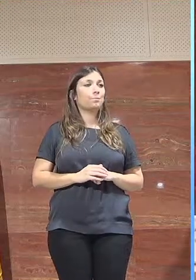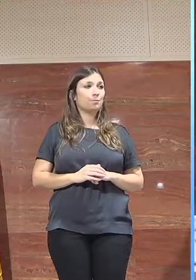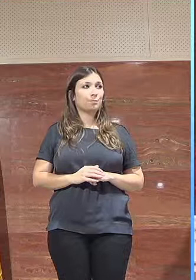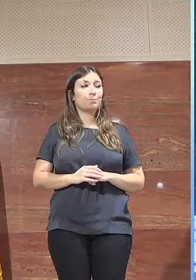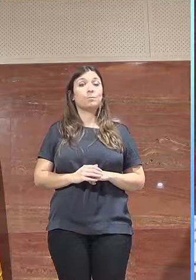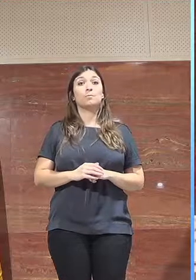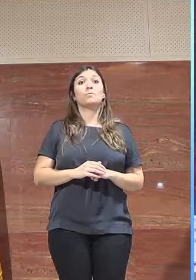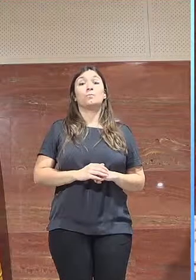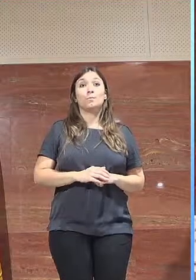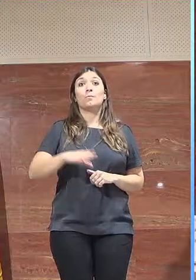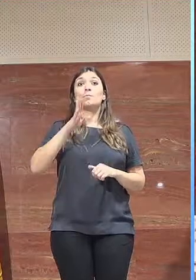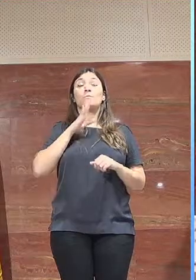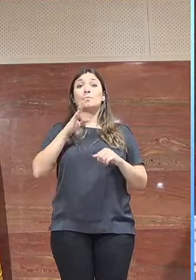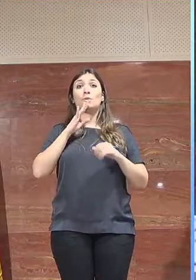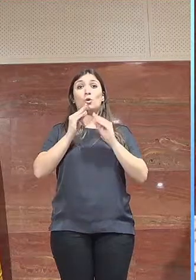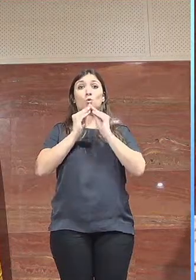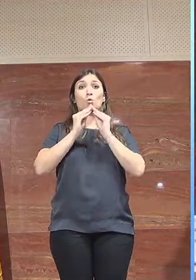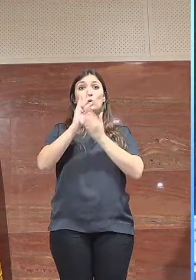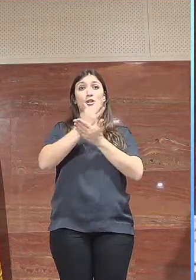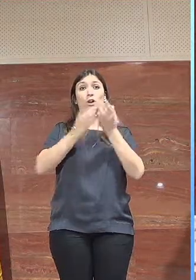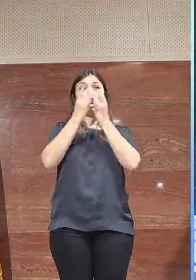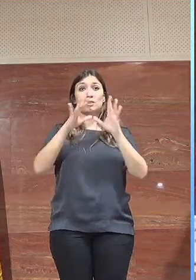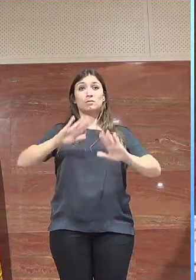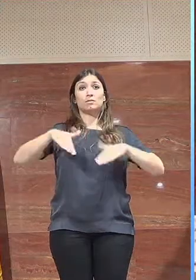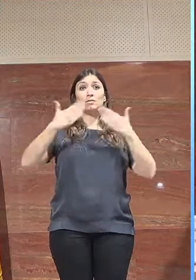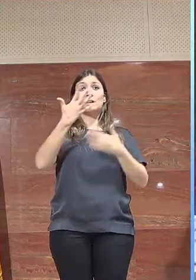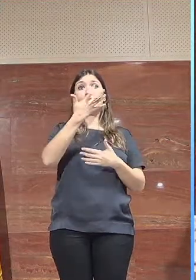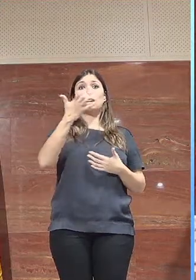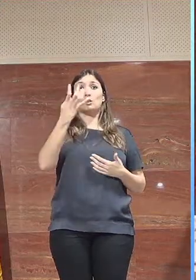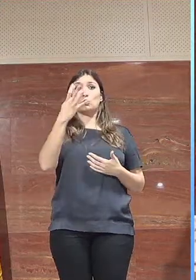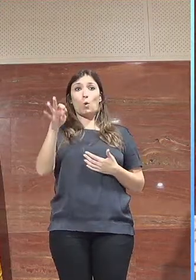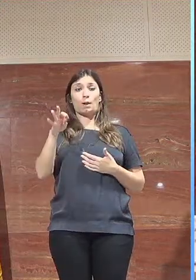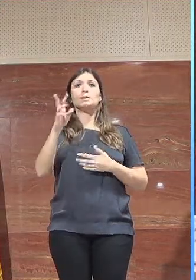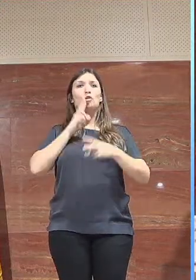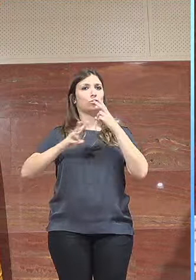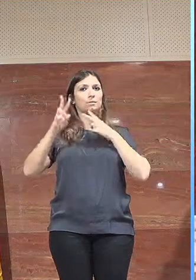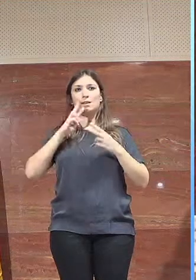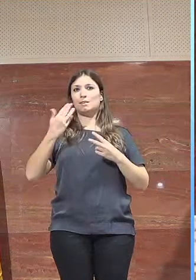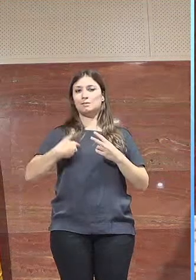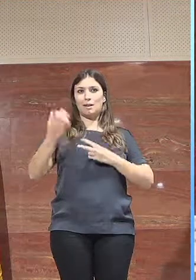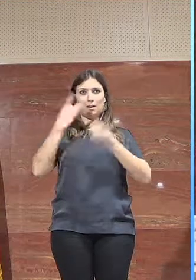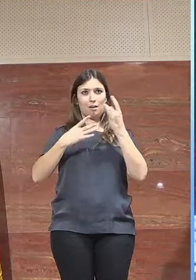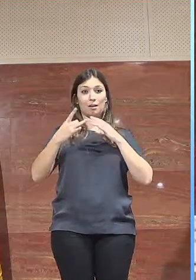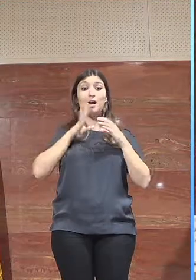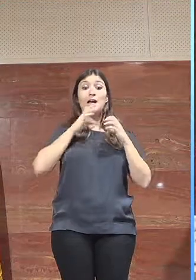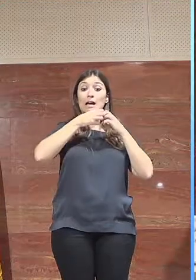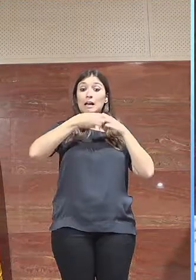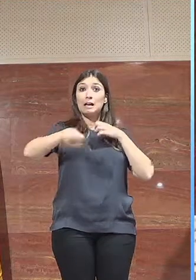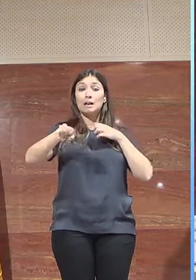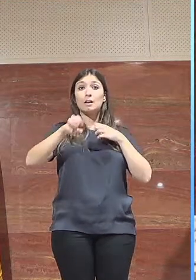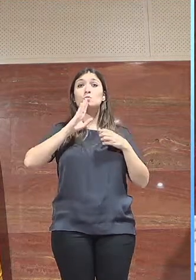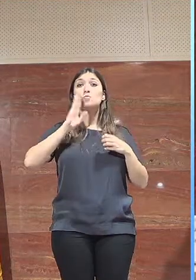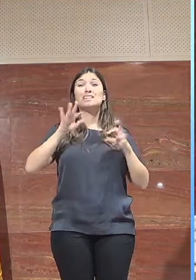Hemos recibido, de todos los cuestionarios que enviamos, hemos recibido 540 cuestionarios contestados. De ellos,